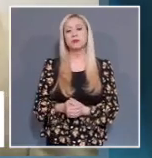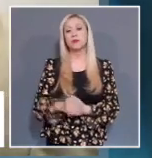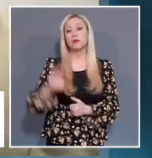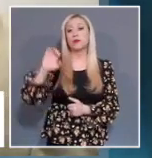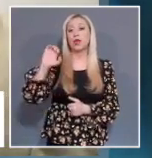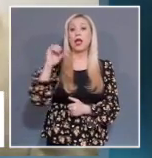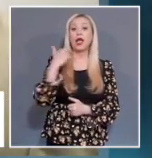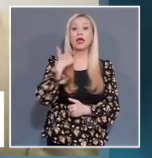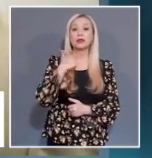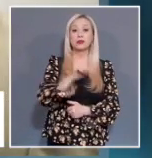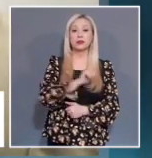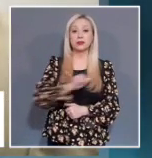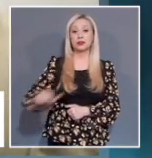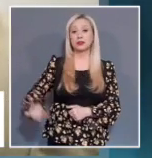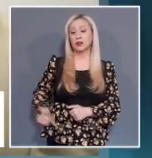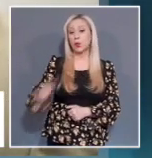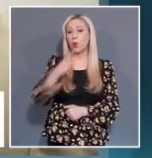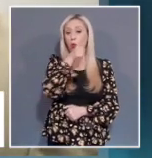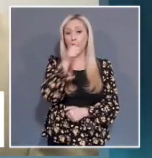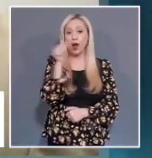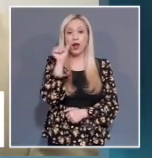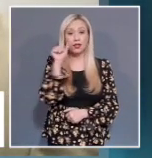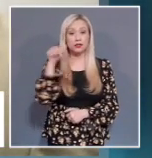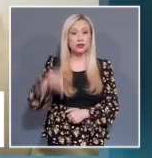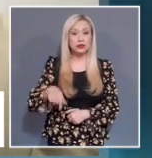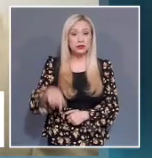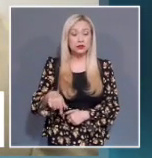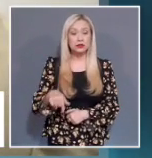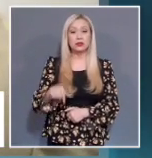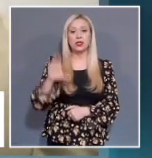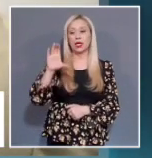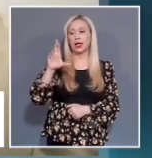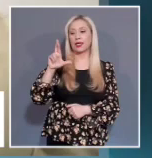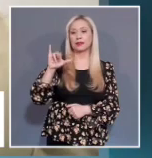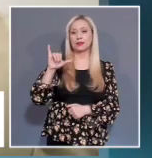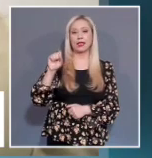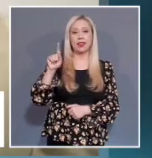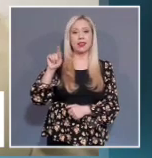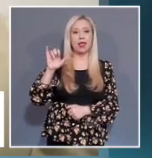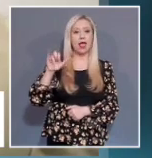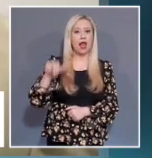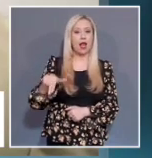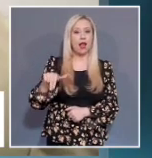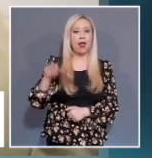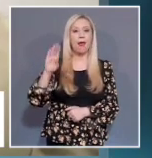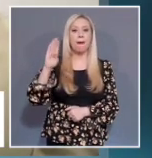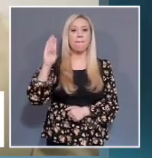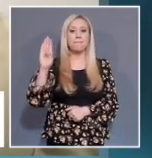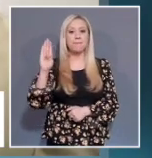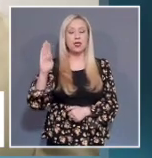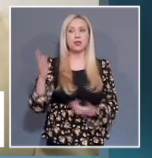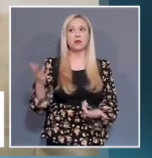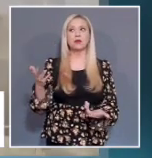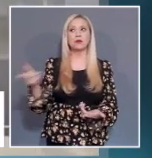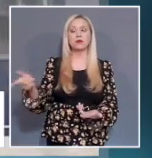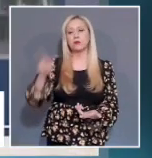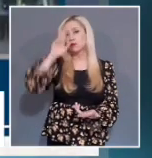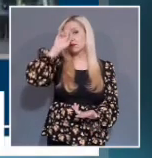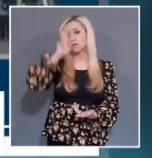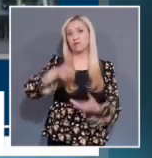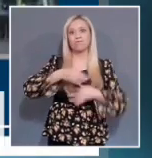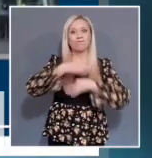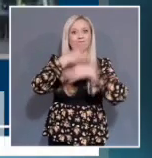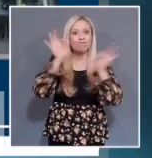Cristian B., que impide a la Fiscalía General de Justicia de la Ciudad de México publicar y difundir información con sus datos personales